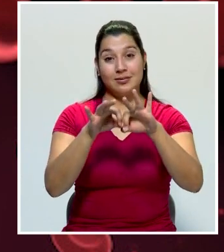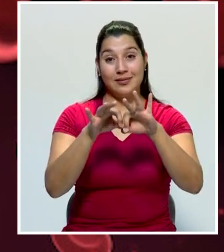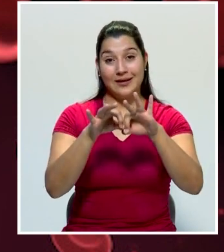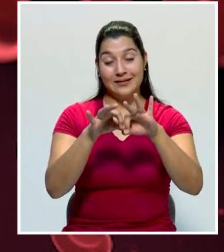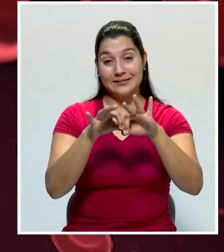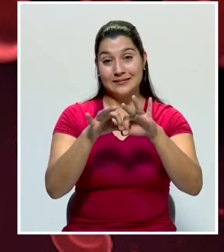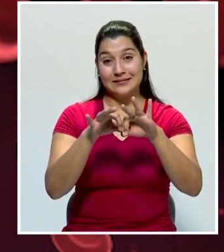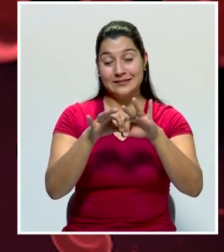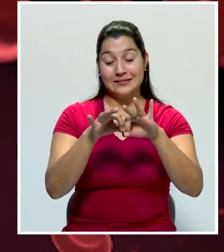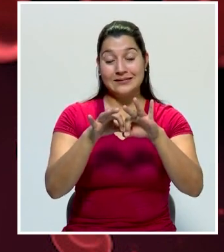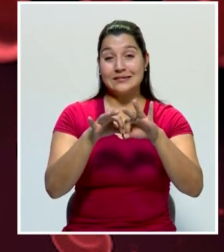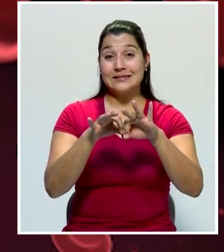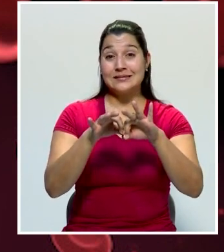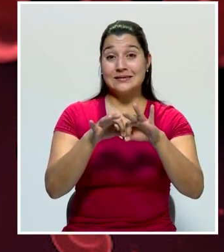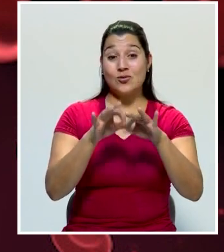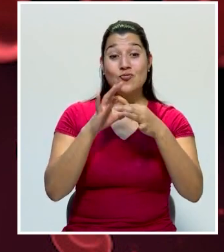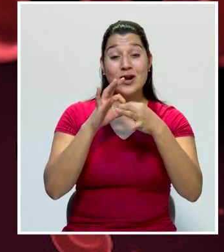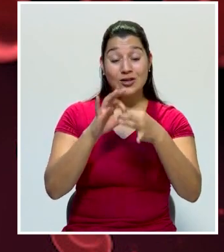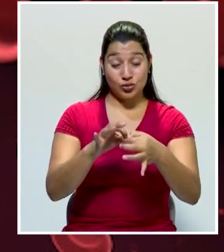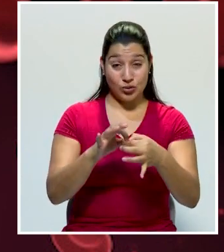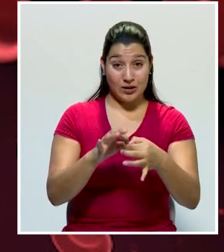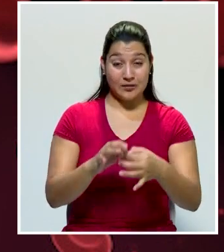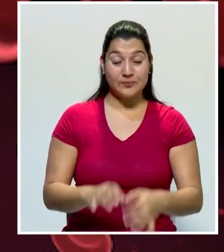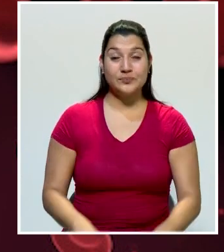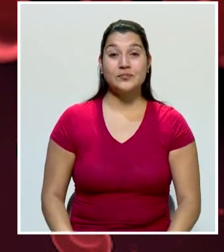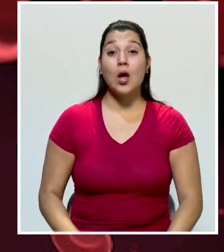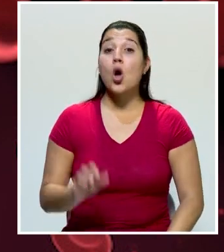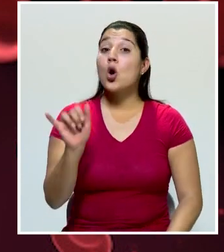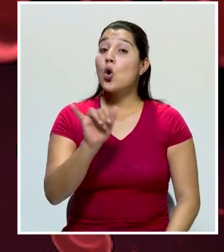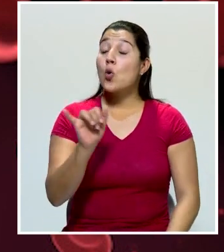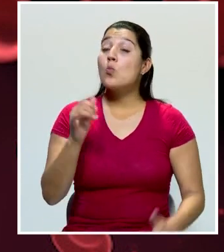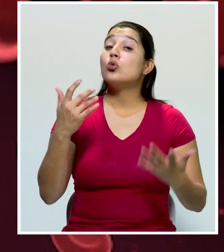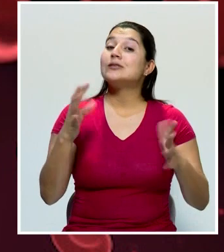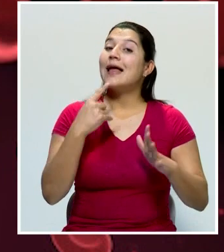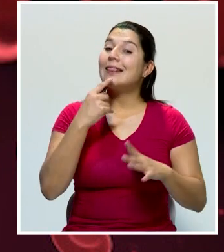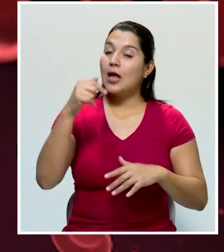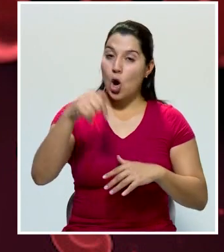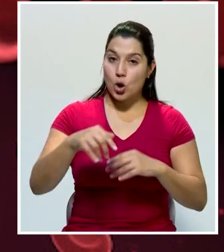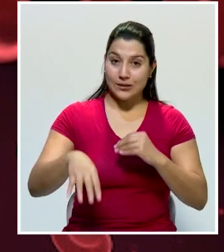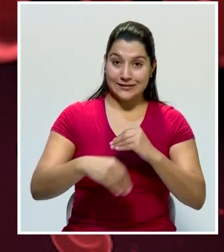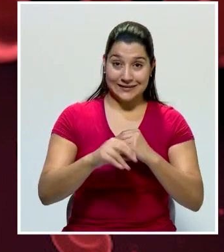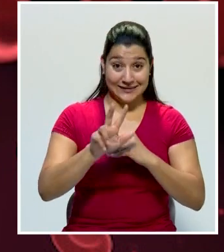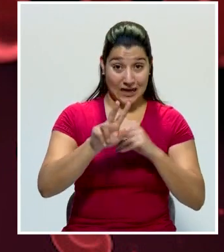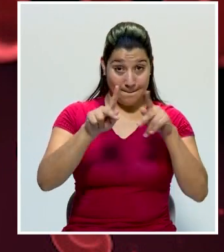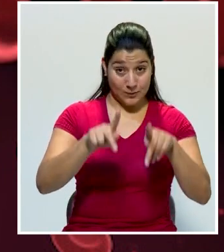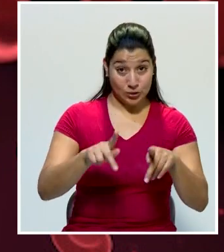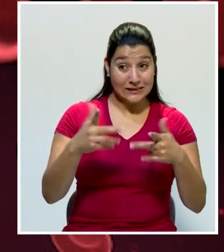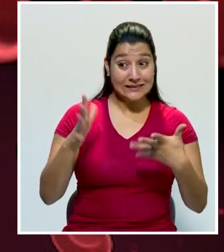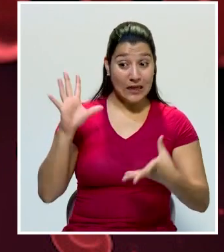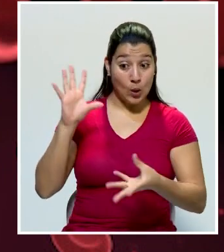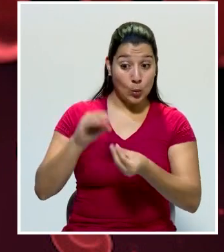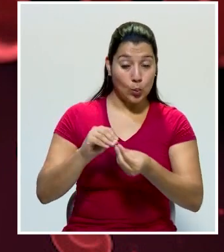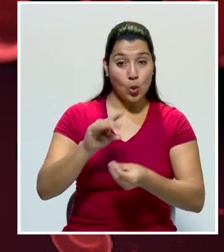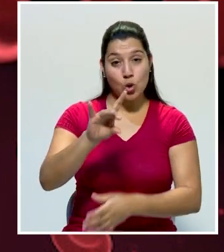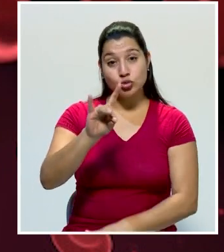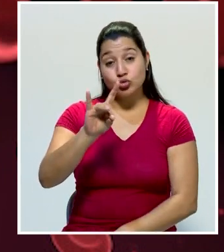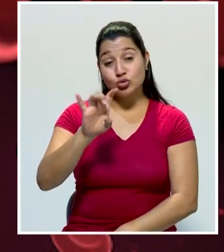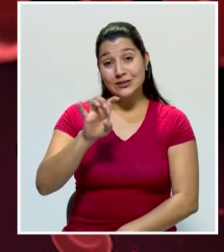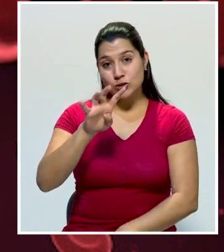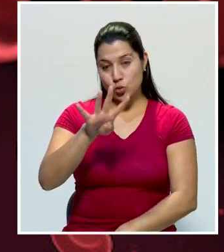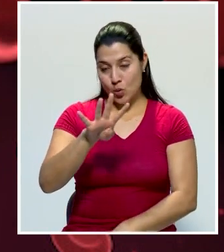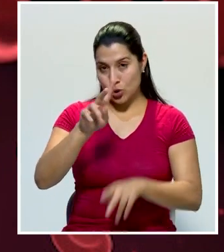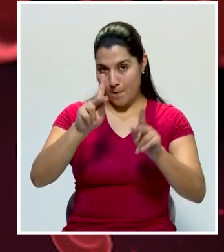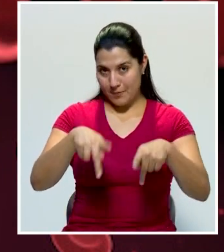alrededor de esta actualización. Como les reitero, 3 casos nuevos, 804 casos confirmados de manera total,